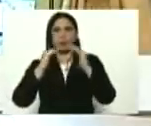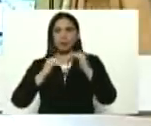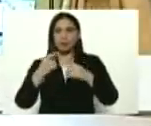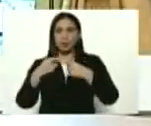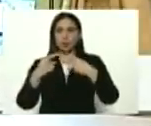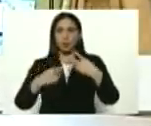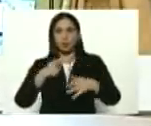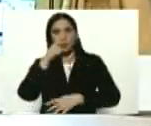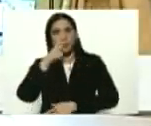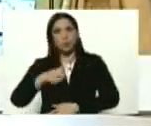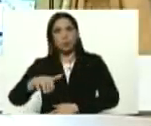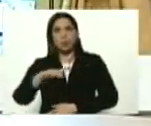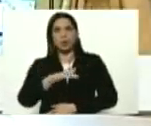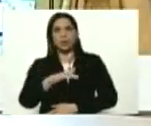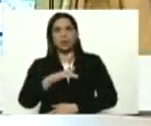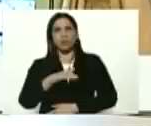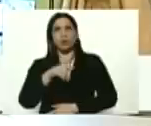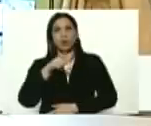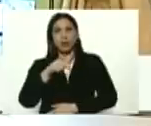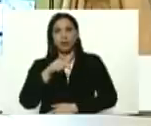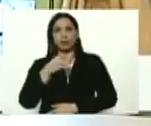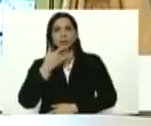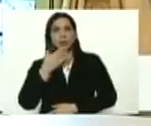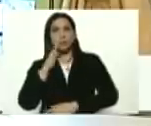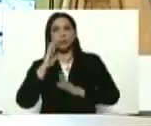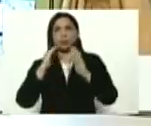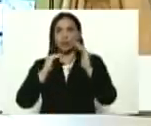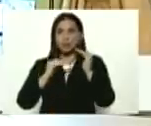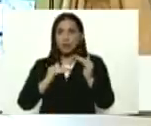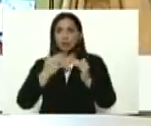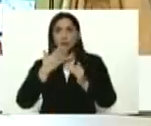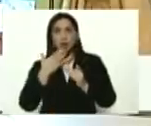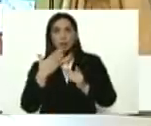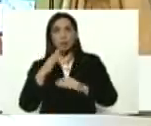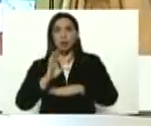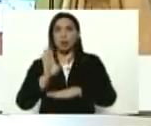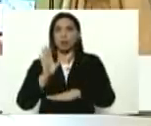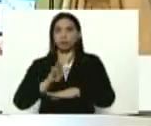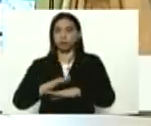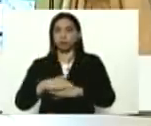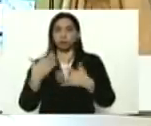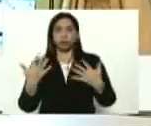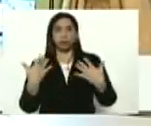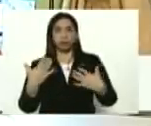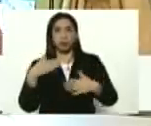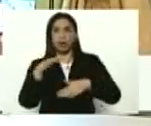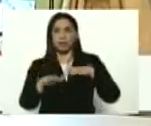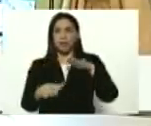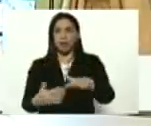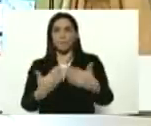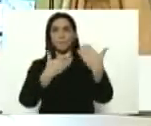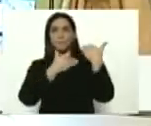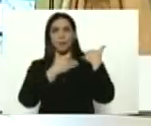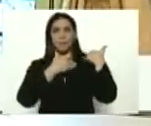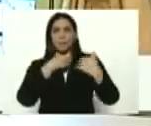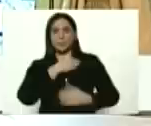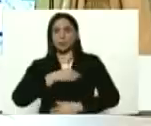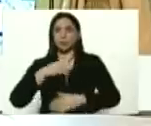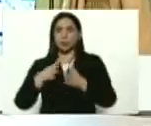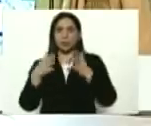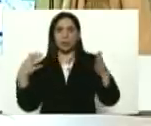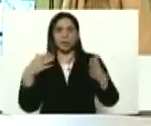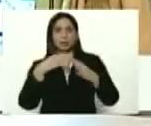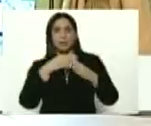pueblo. Una contingencia, se atiende a la contingencia, de llevar adelante las misiones, grandes misiones, las